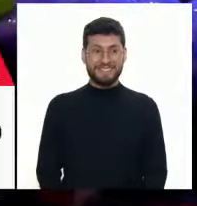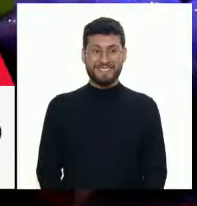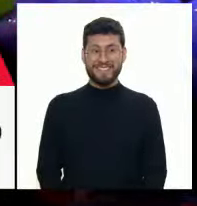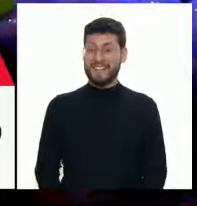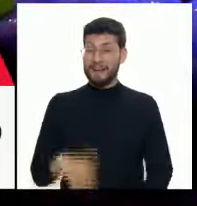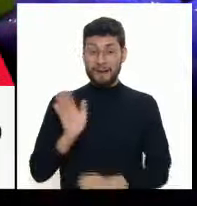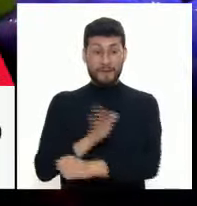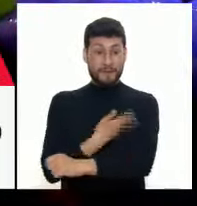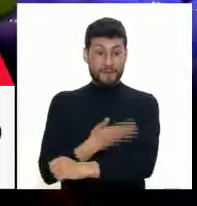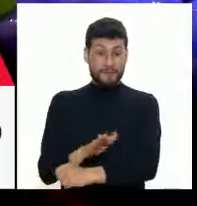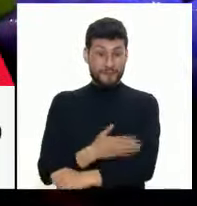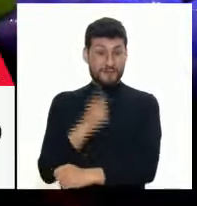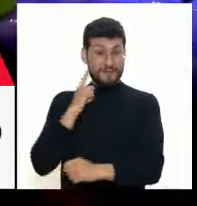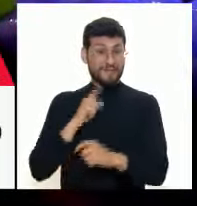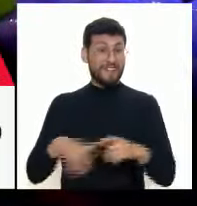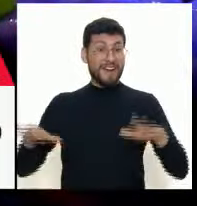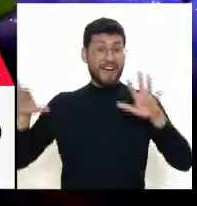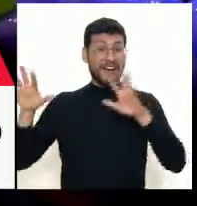¡Música, por favor!